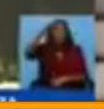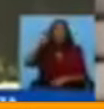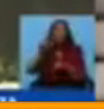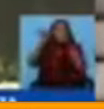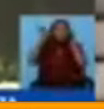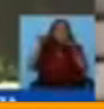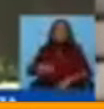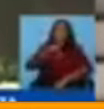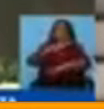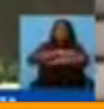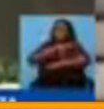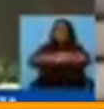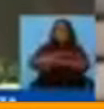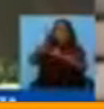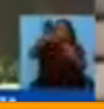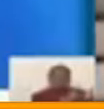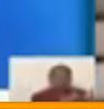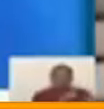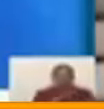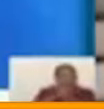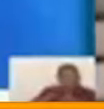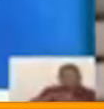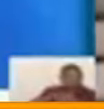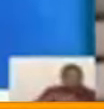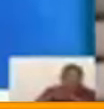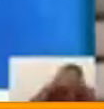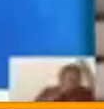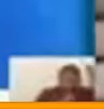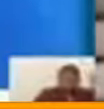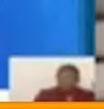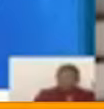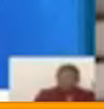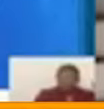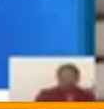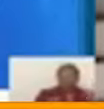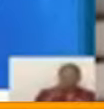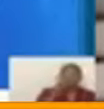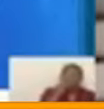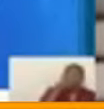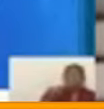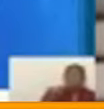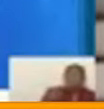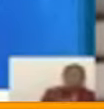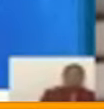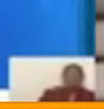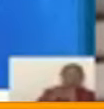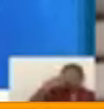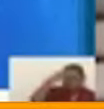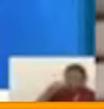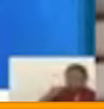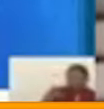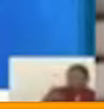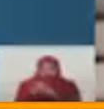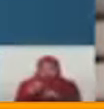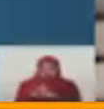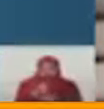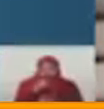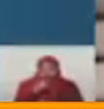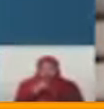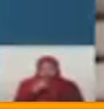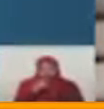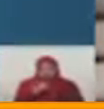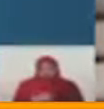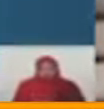esto signifique impunidad, que siempre es muy importante decirlo. Los crímenes de lesa humanidad no prescriben.